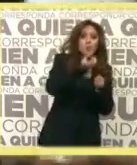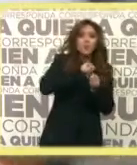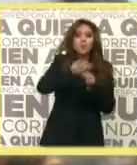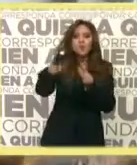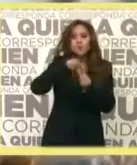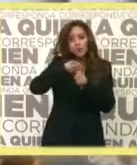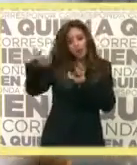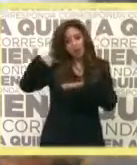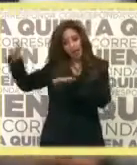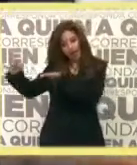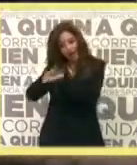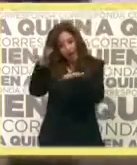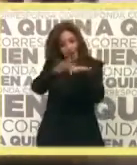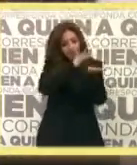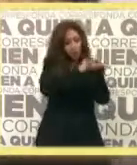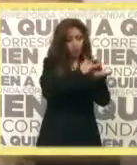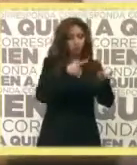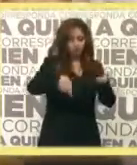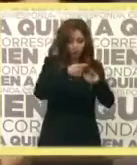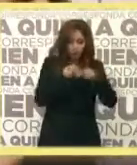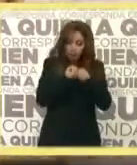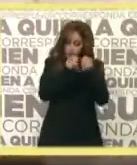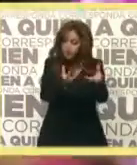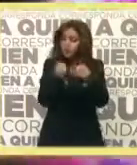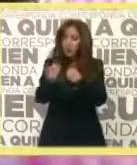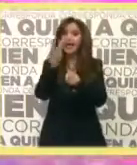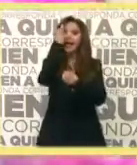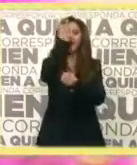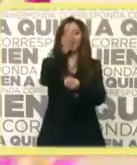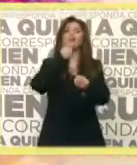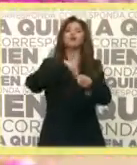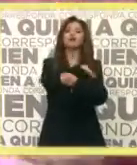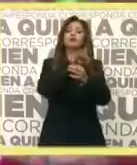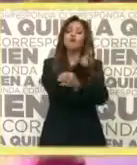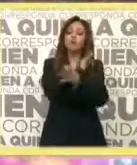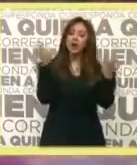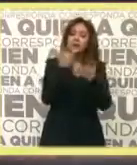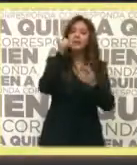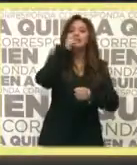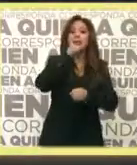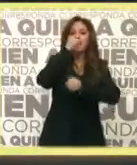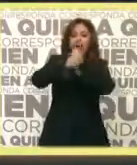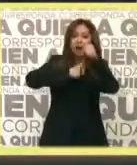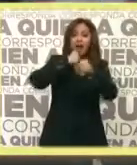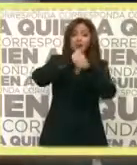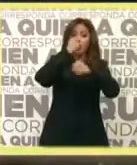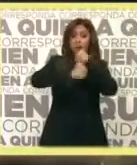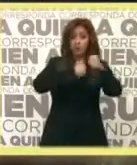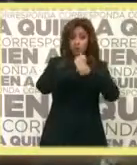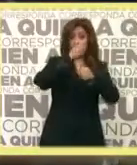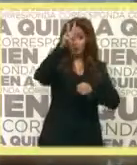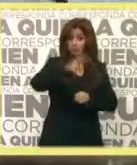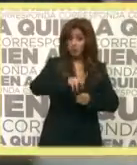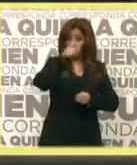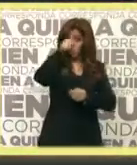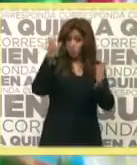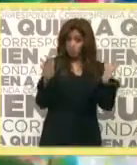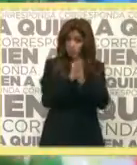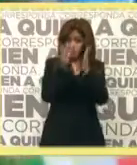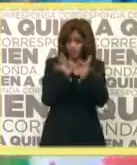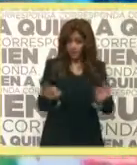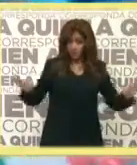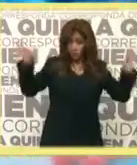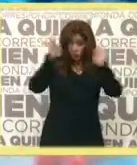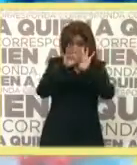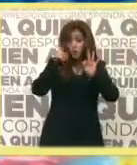todos aquellos que donan juguetes. Es como esta meta es posible año tras año. Tu participación es importante, ya que sin tu ayuda esto